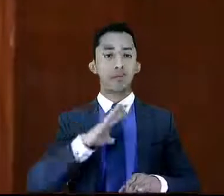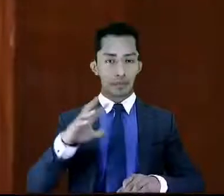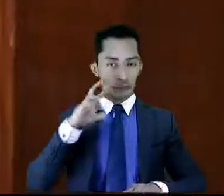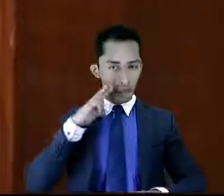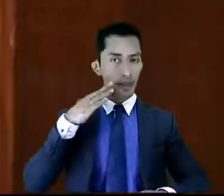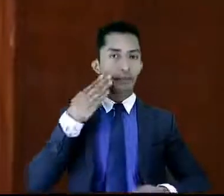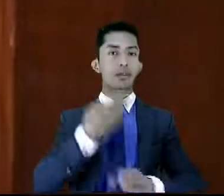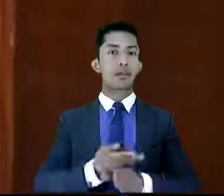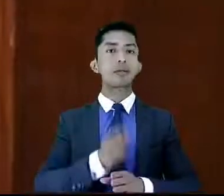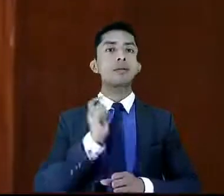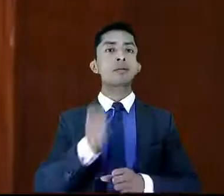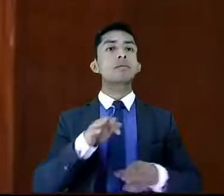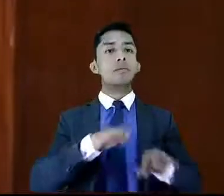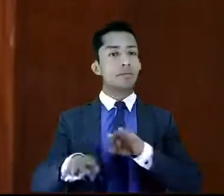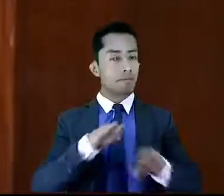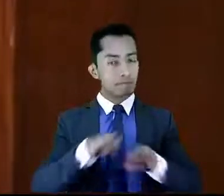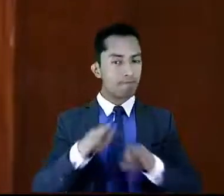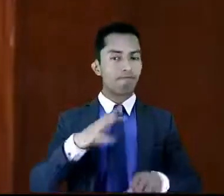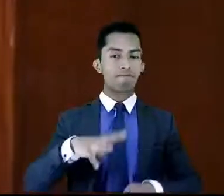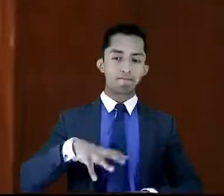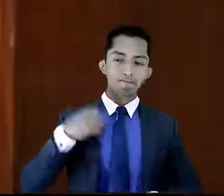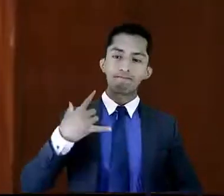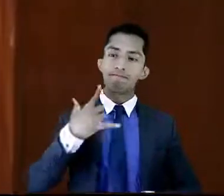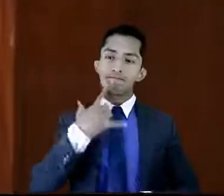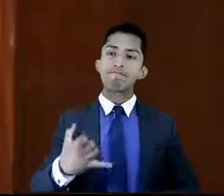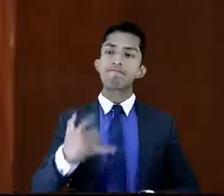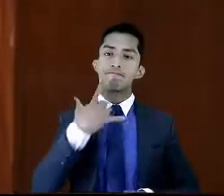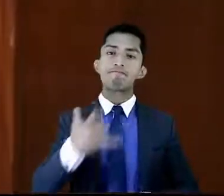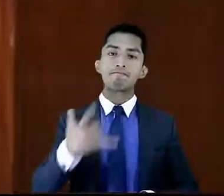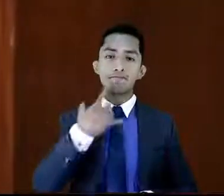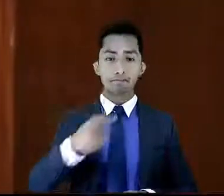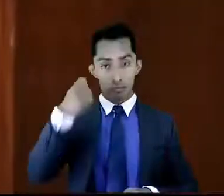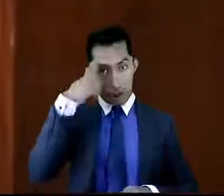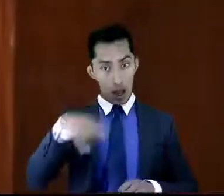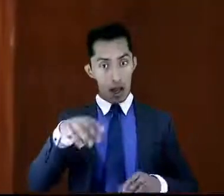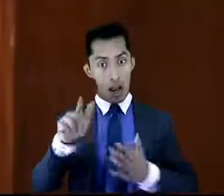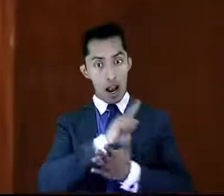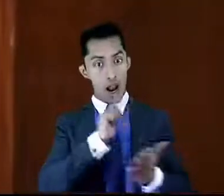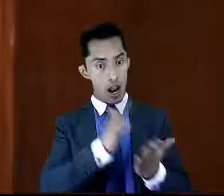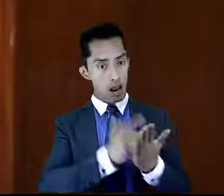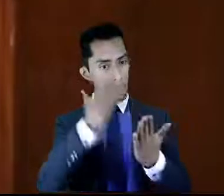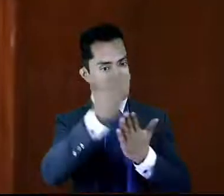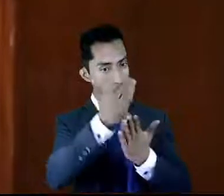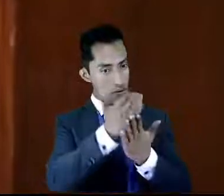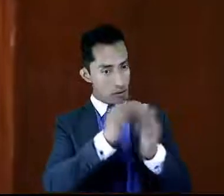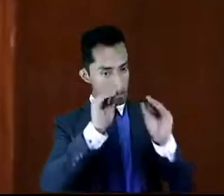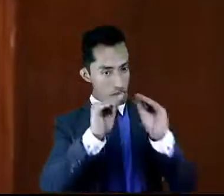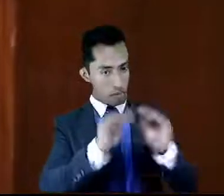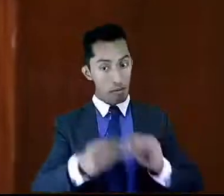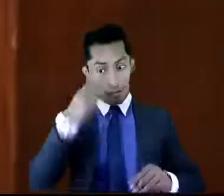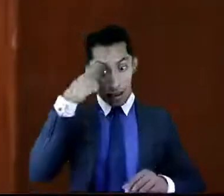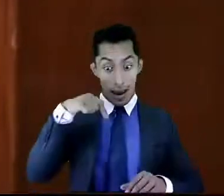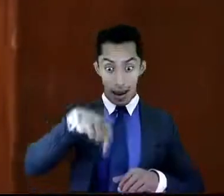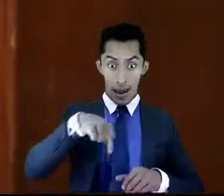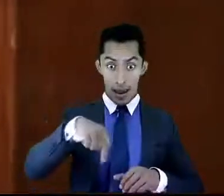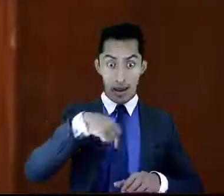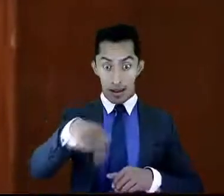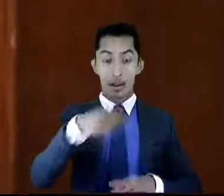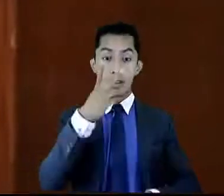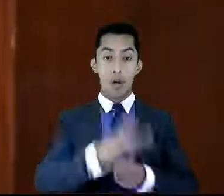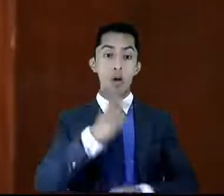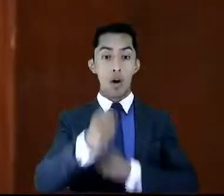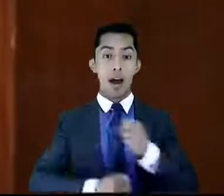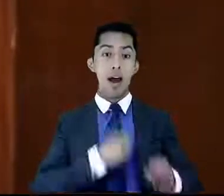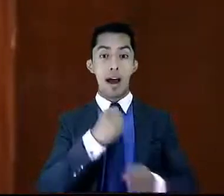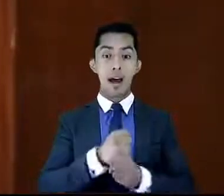duro y de definir una agenda legislativa para este año, para este segundo año legislativo,